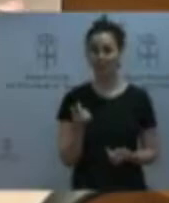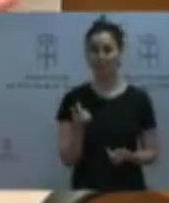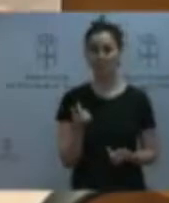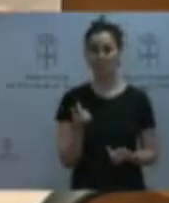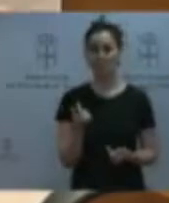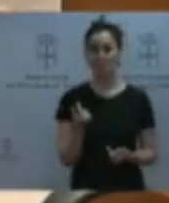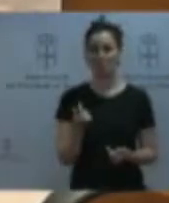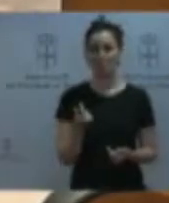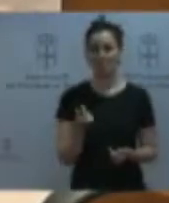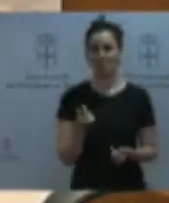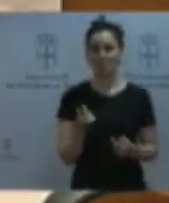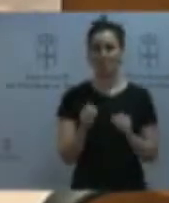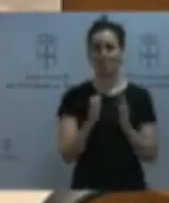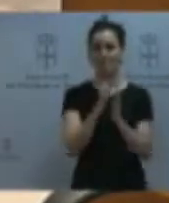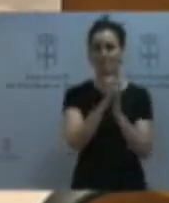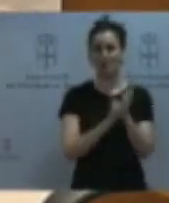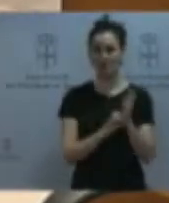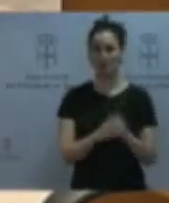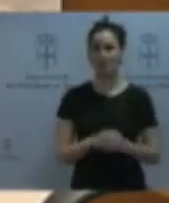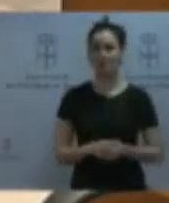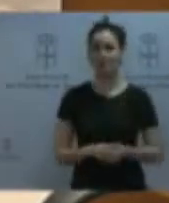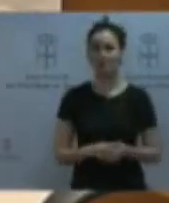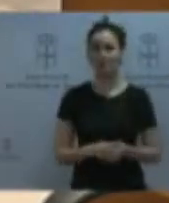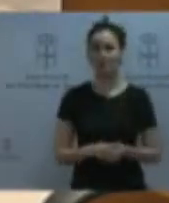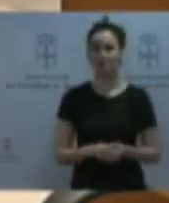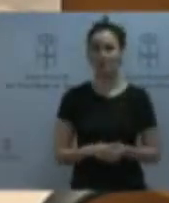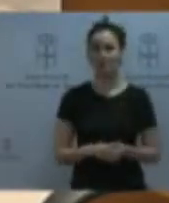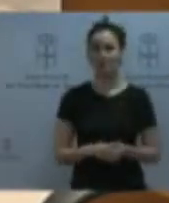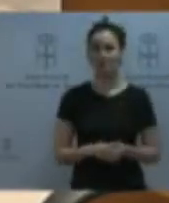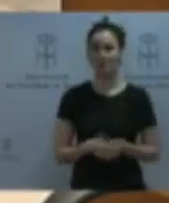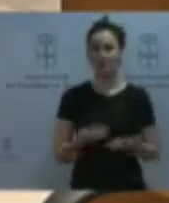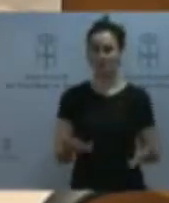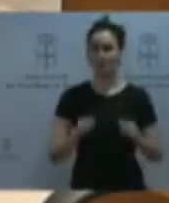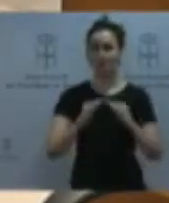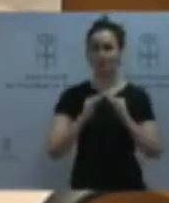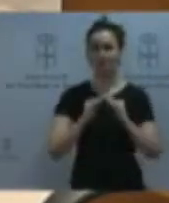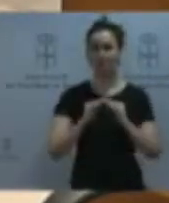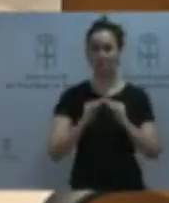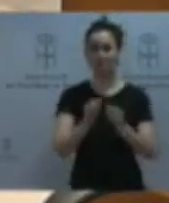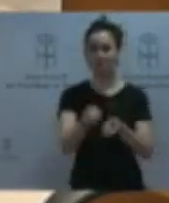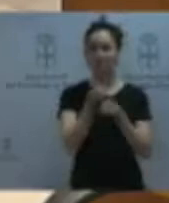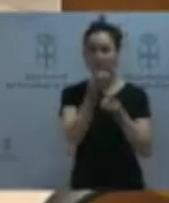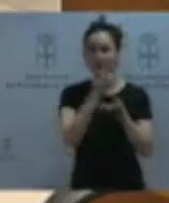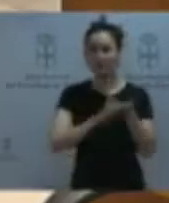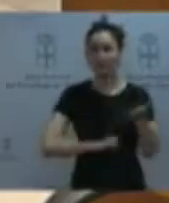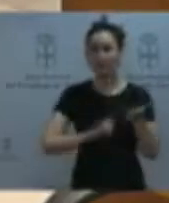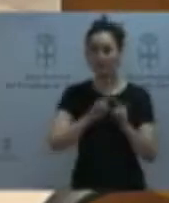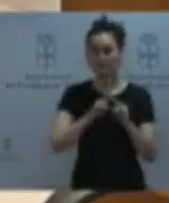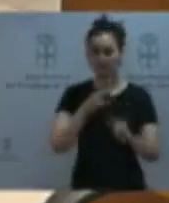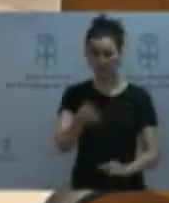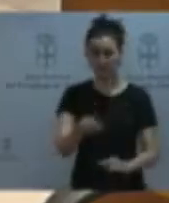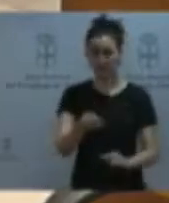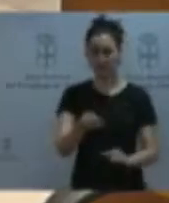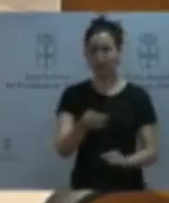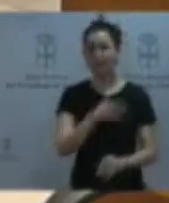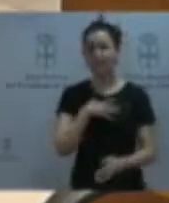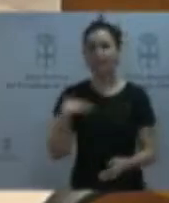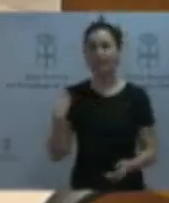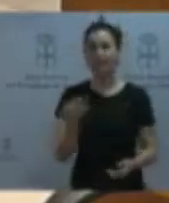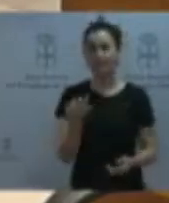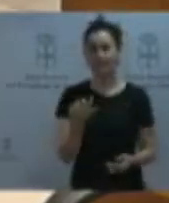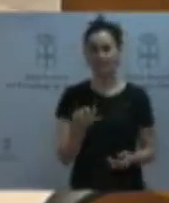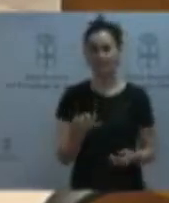En cuanto a la elaboración de informes complementarios, se trata, en la mayor parte de los casos,